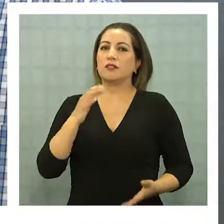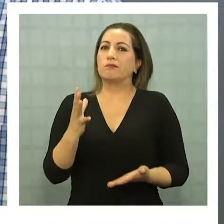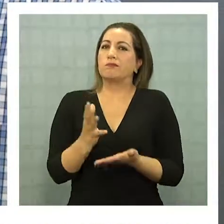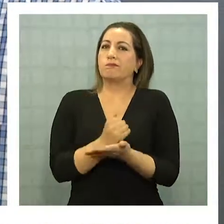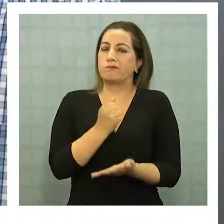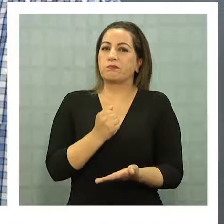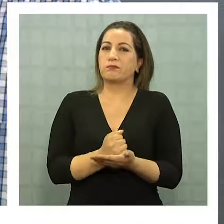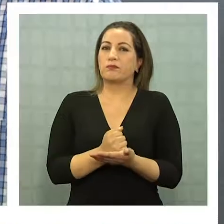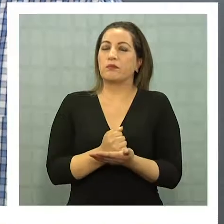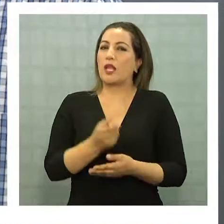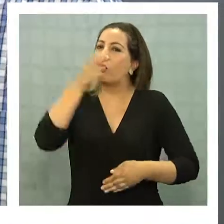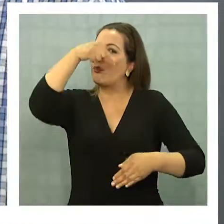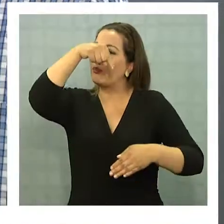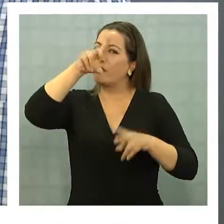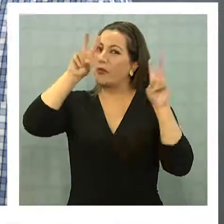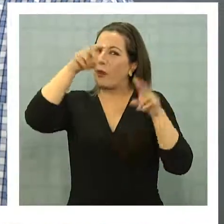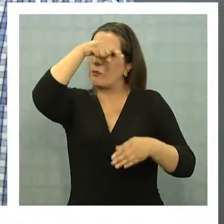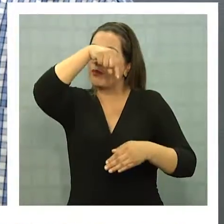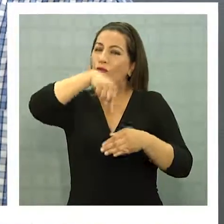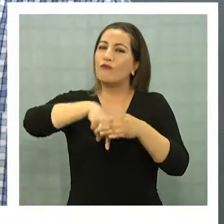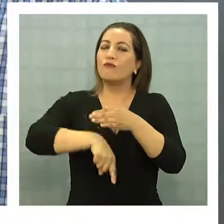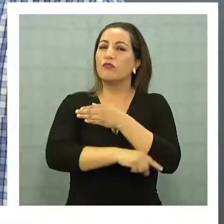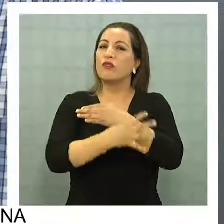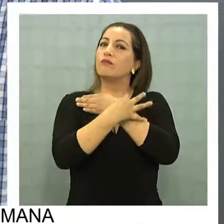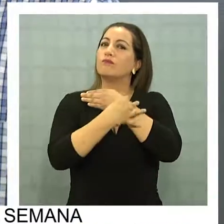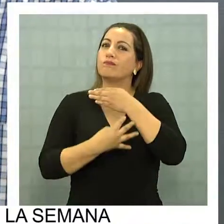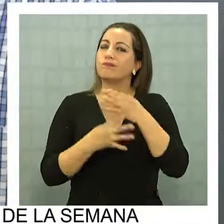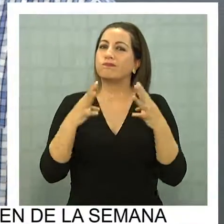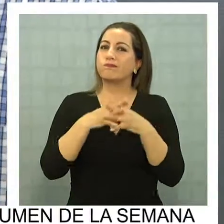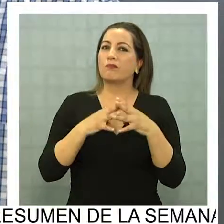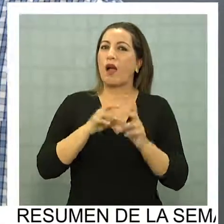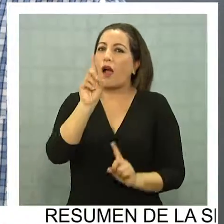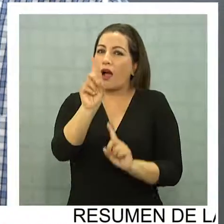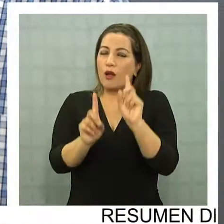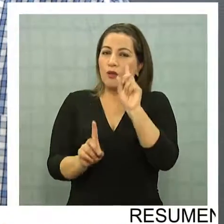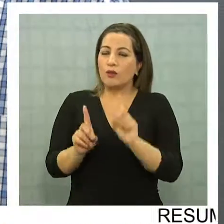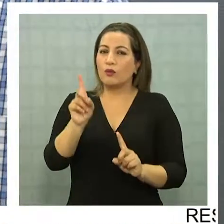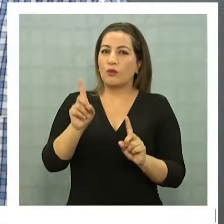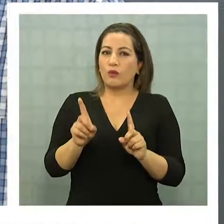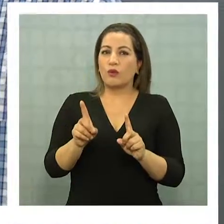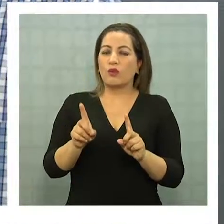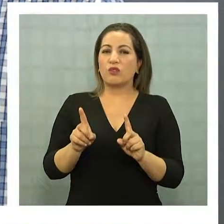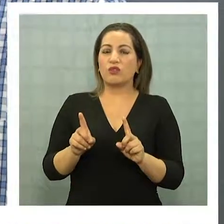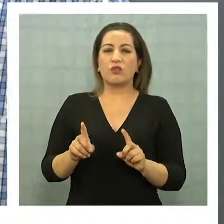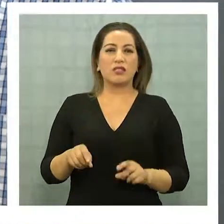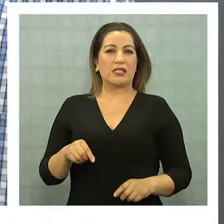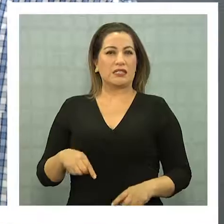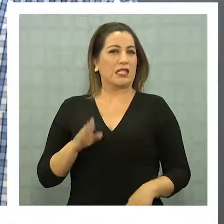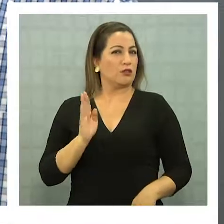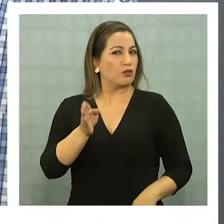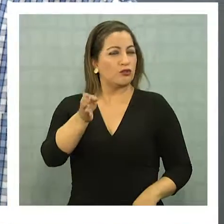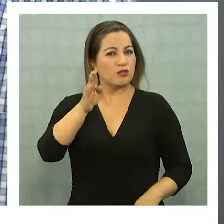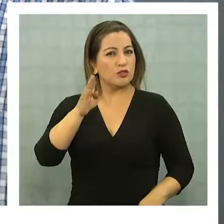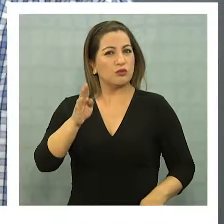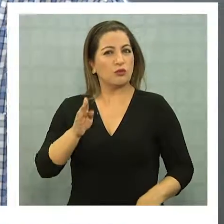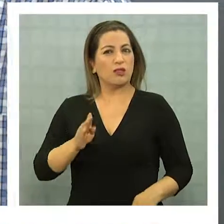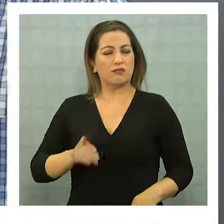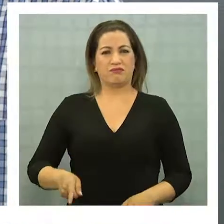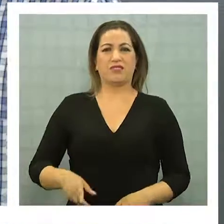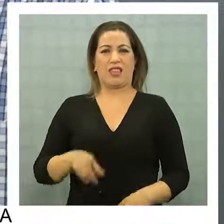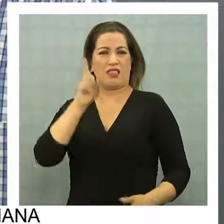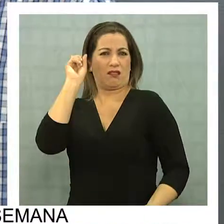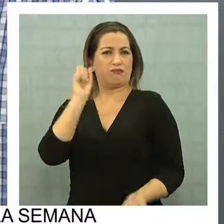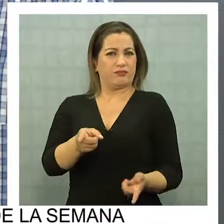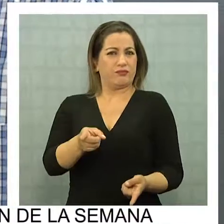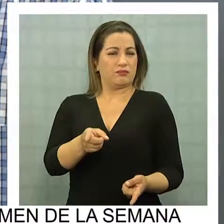¿cierto?, profundamente a las Fuerzas Armadas, y todavía existen resabios de autoritarismo, ¿cierto?, de que eventualmente lo que tú